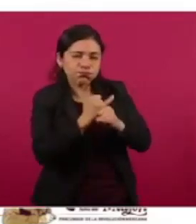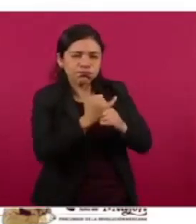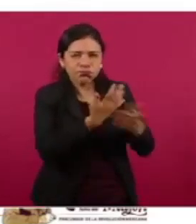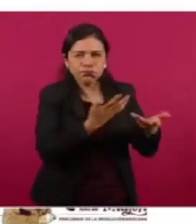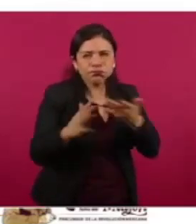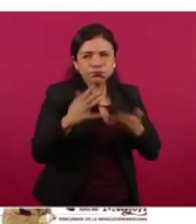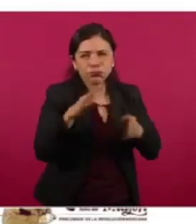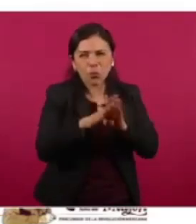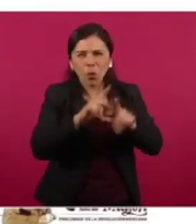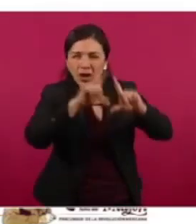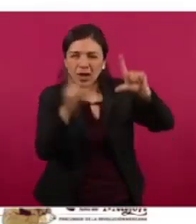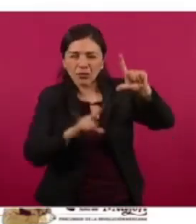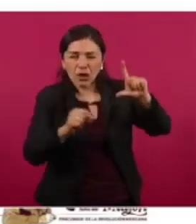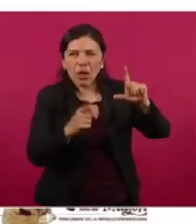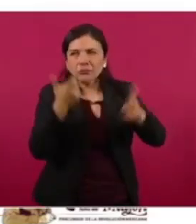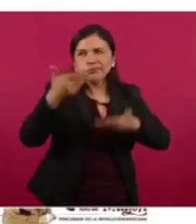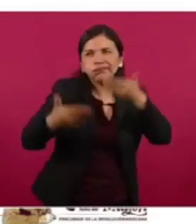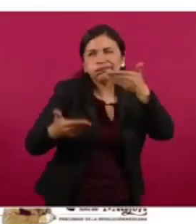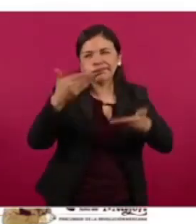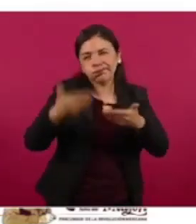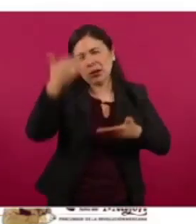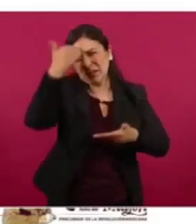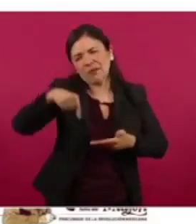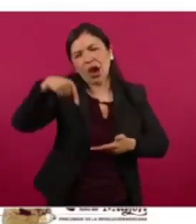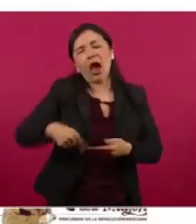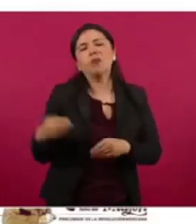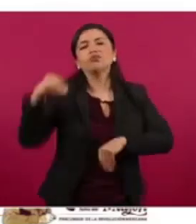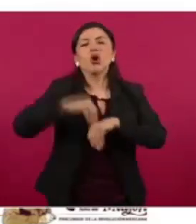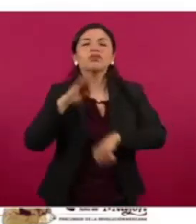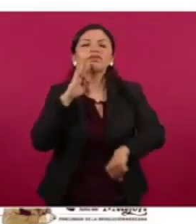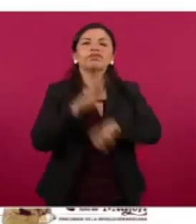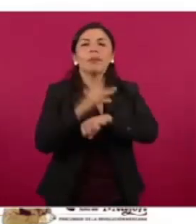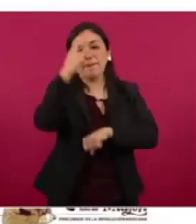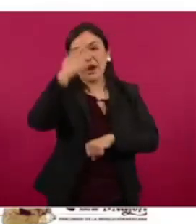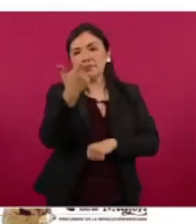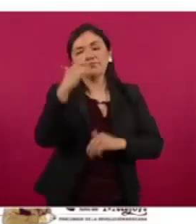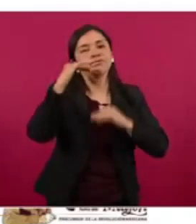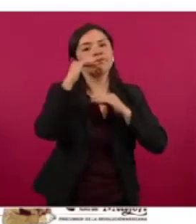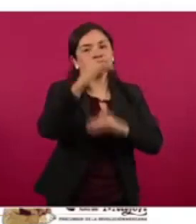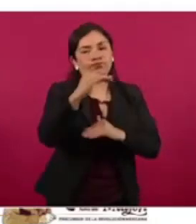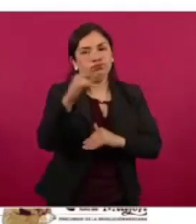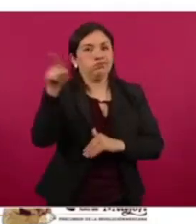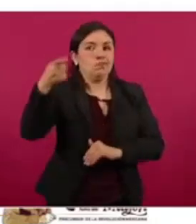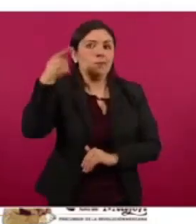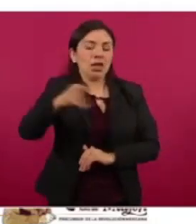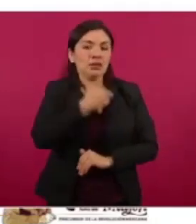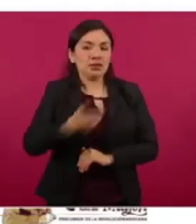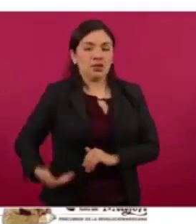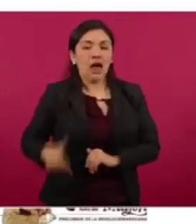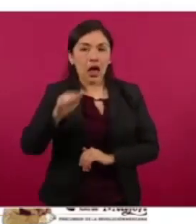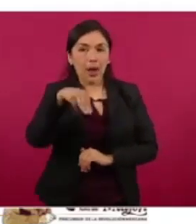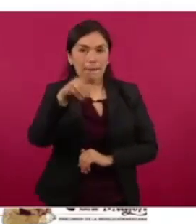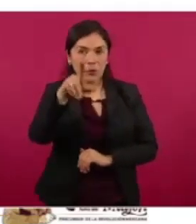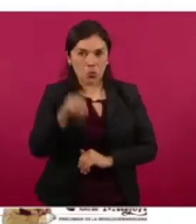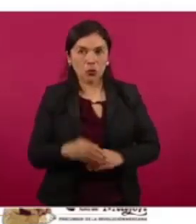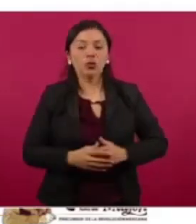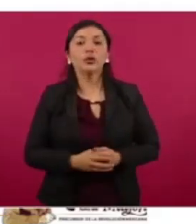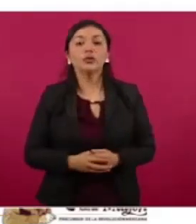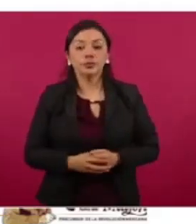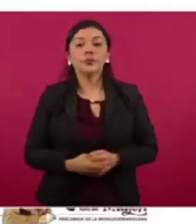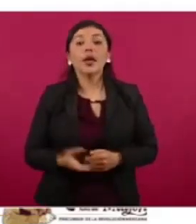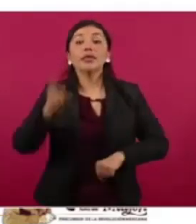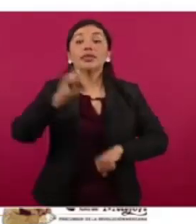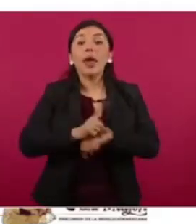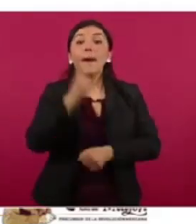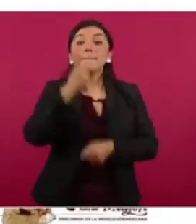esta política de precios máximos que ha establecido el presidente Andrés Manuel López Obrador. El mismo primero de junio, el